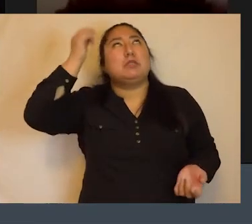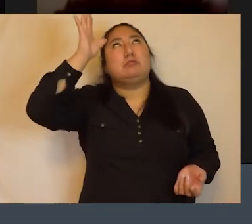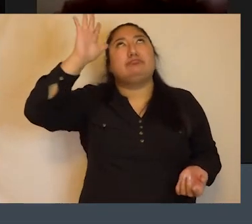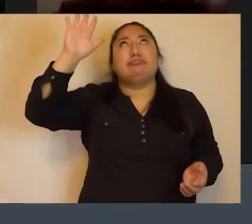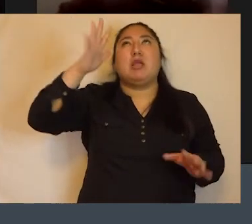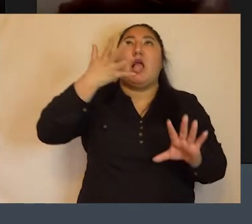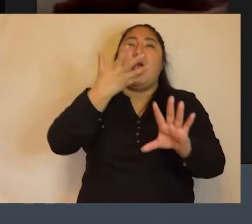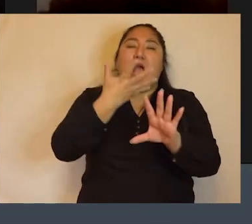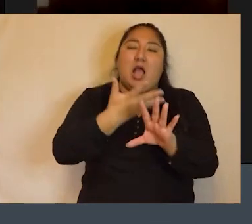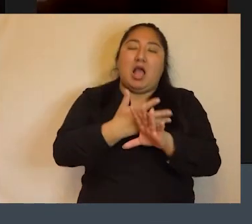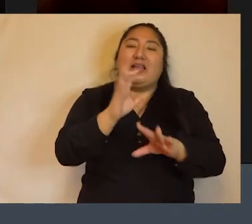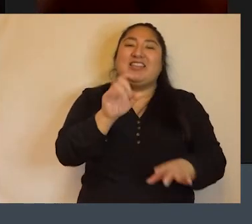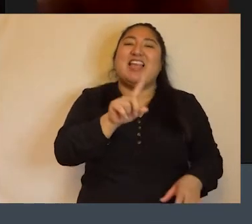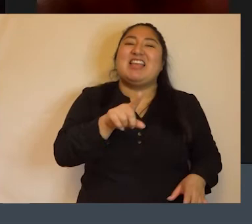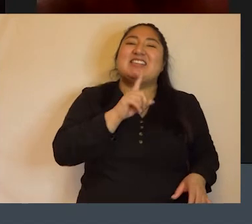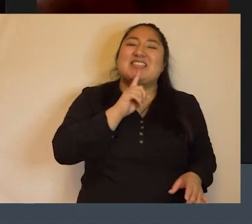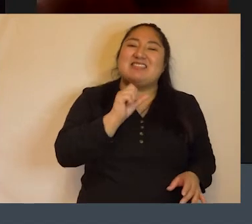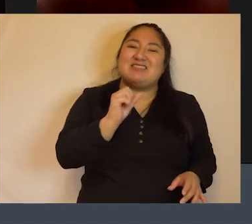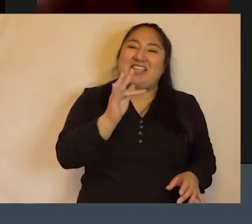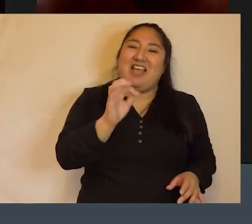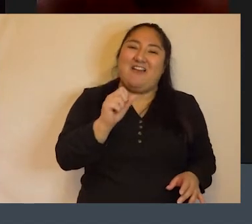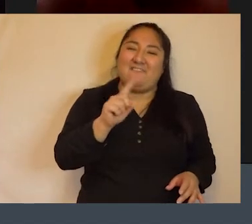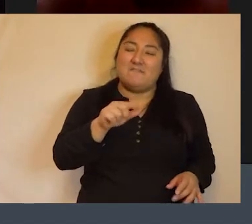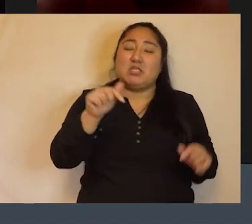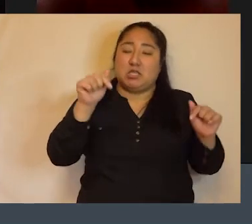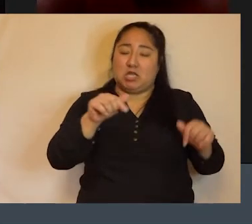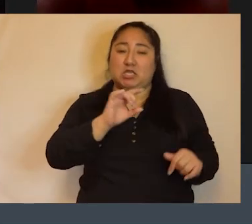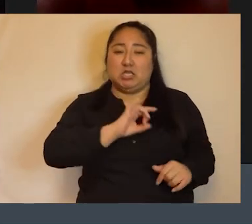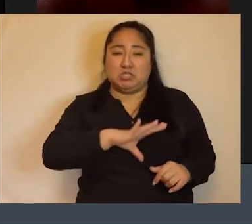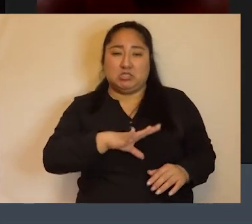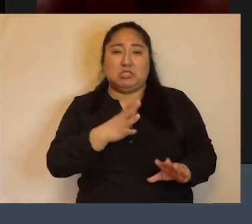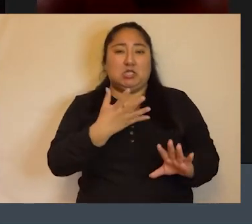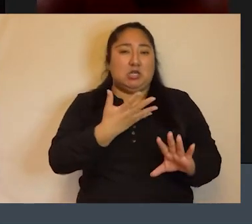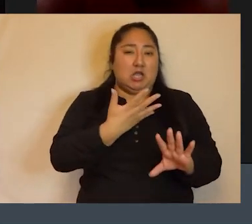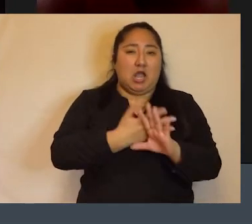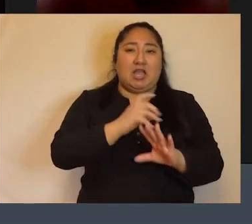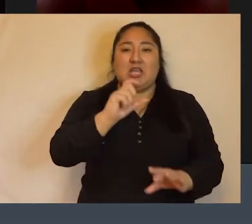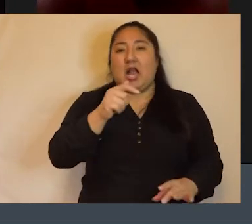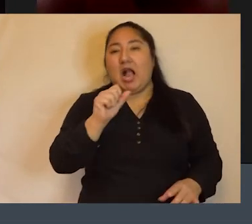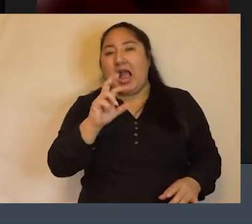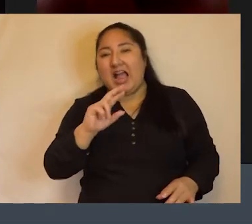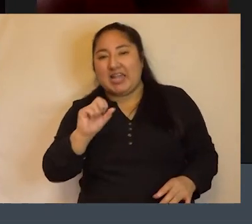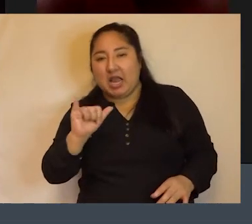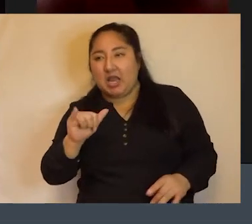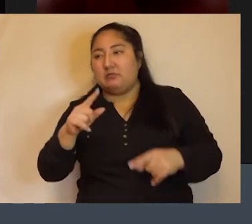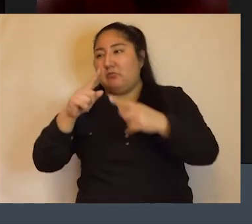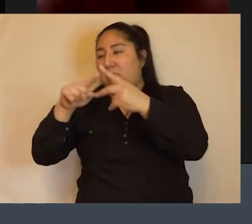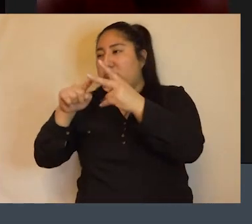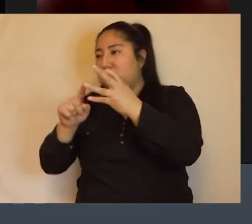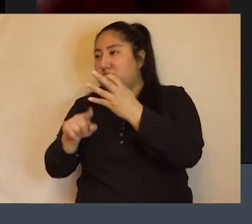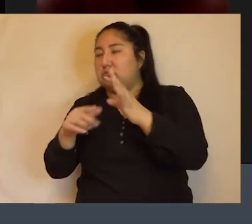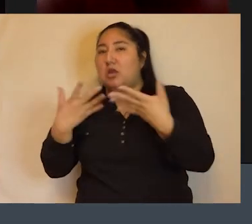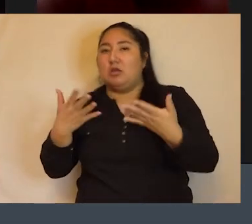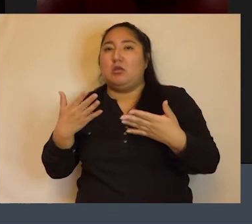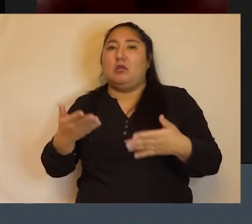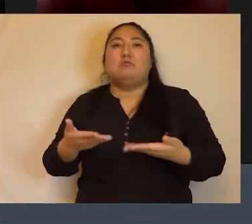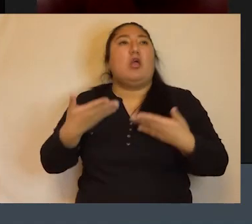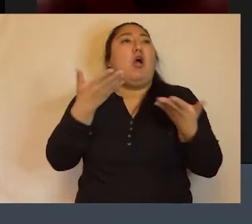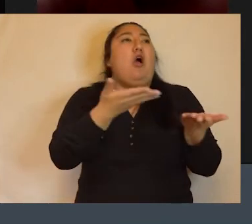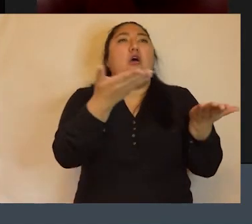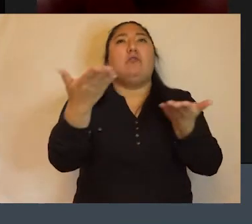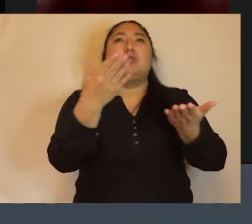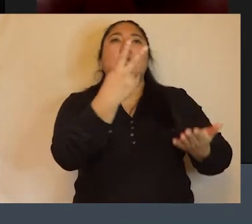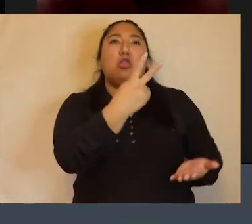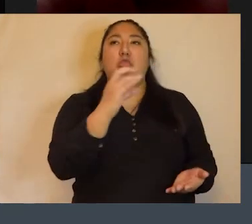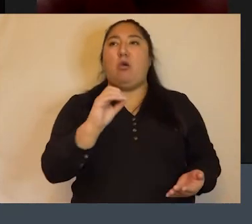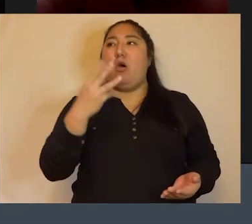encandilar con, bueno, hemos tenido estafas muy publicitadas en Chile. Hemos tenido a Chang, hemos tenido a Garay, que ofrecían rentabilidades que